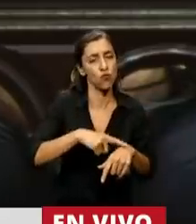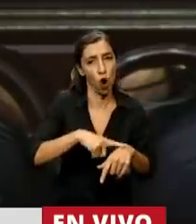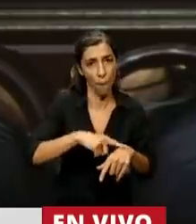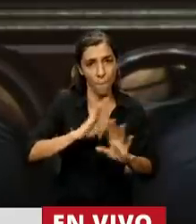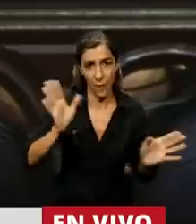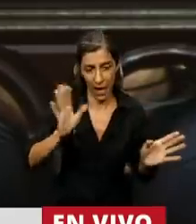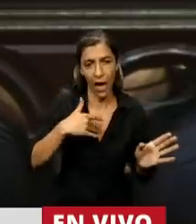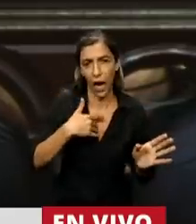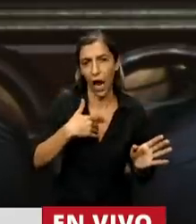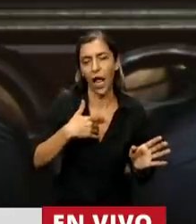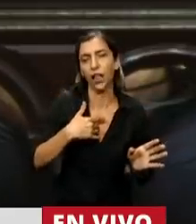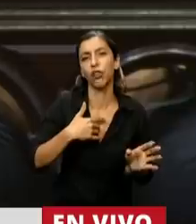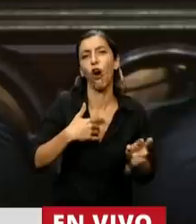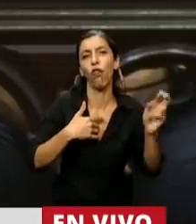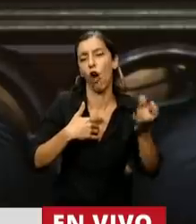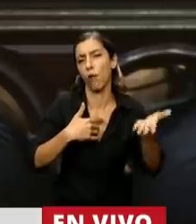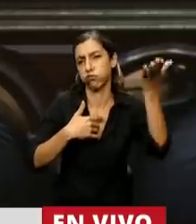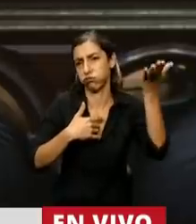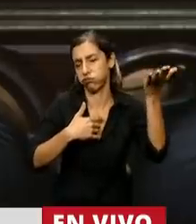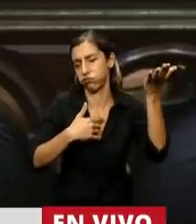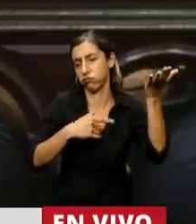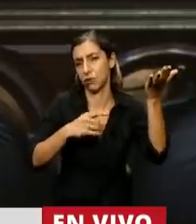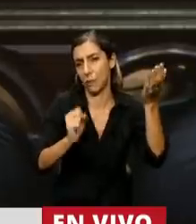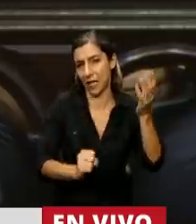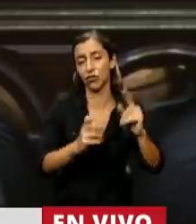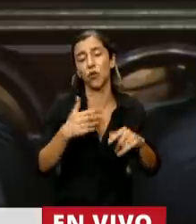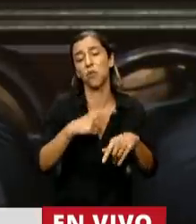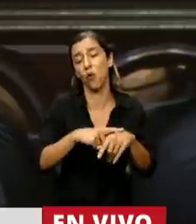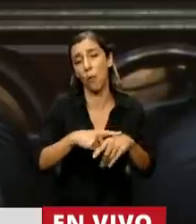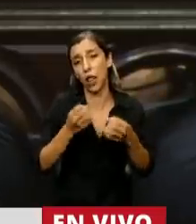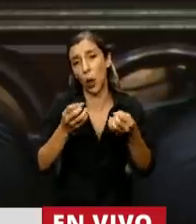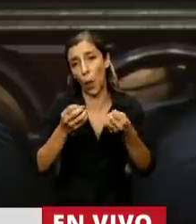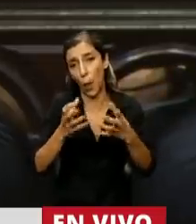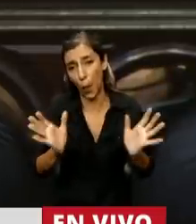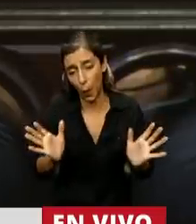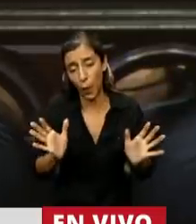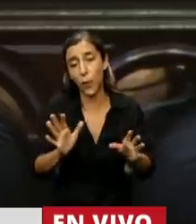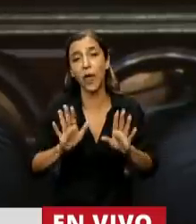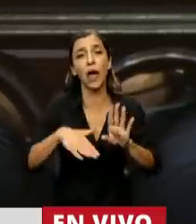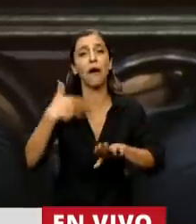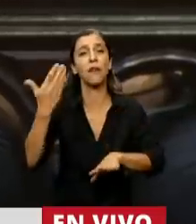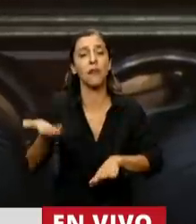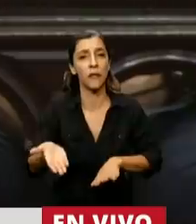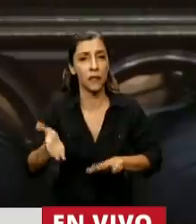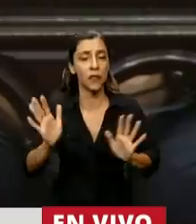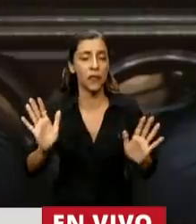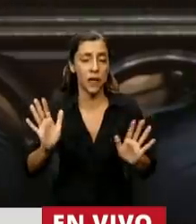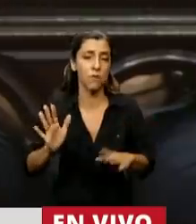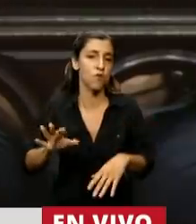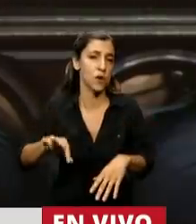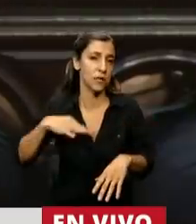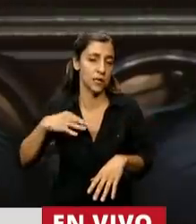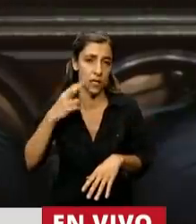prat-gay les fue bien en la argentina después vendría el descalabro del fin del